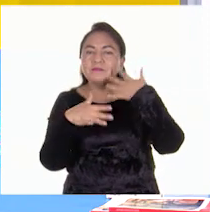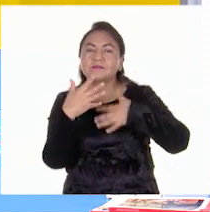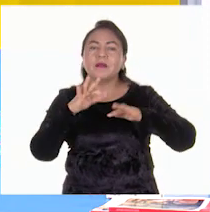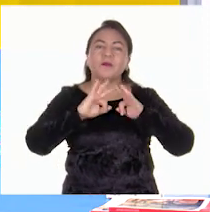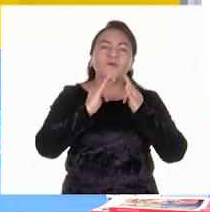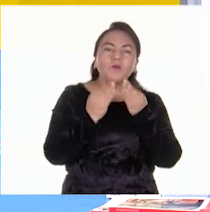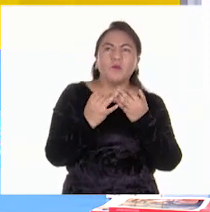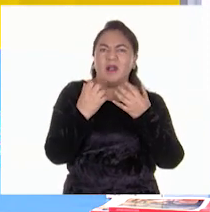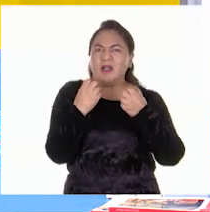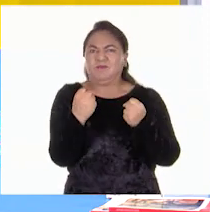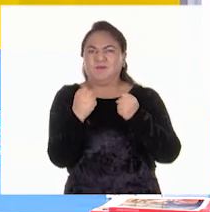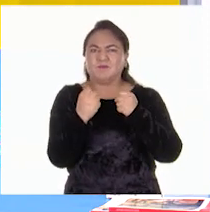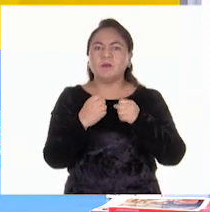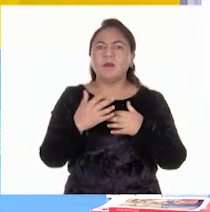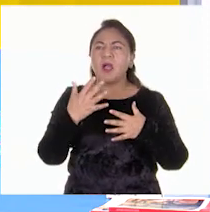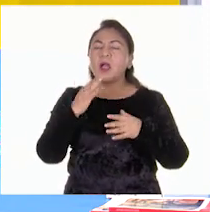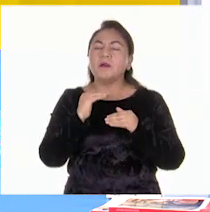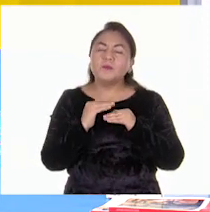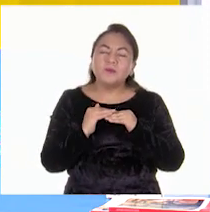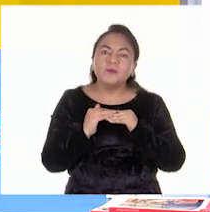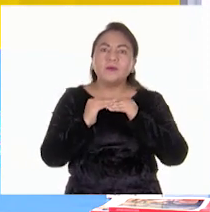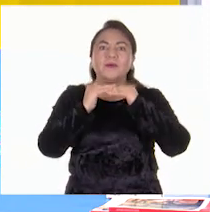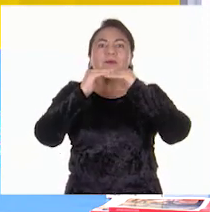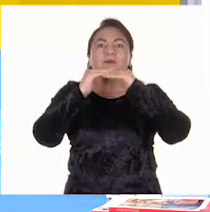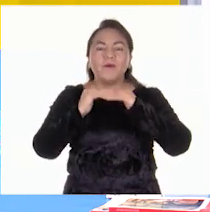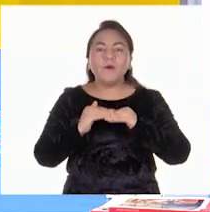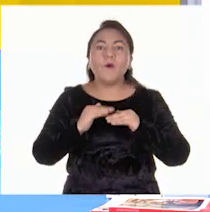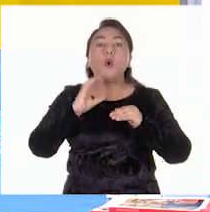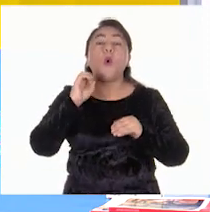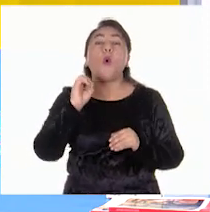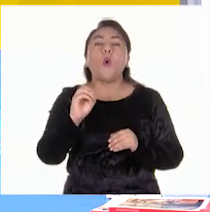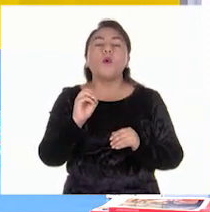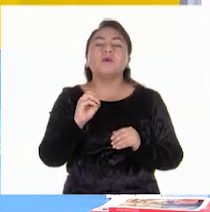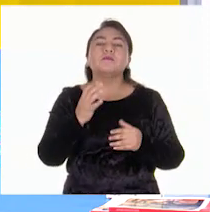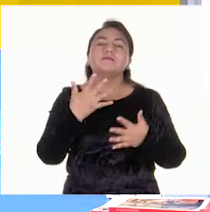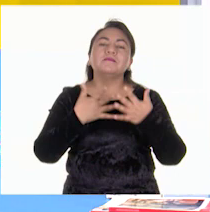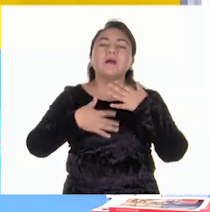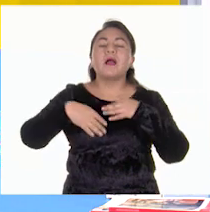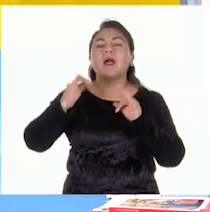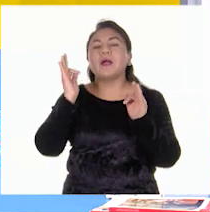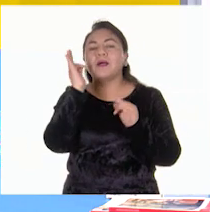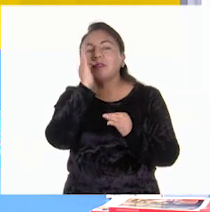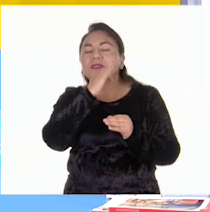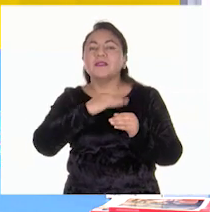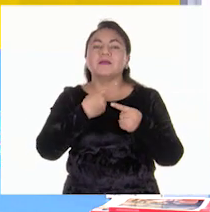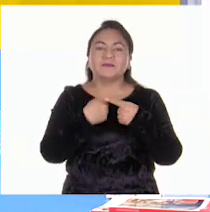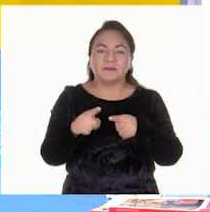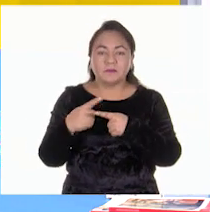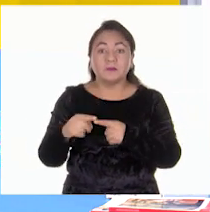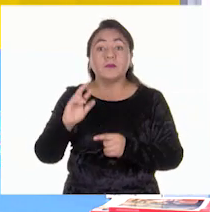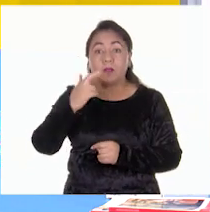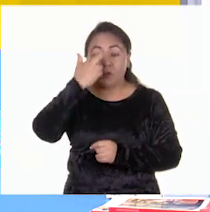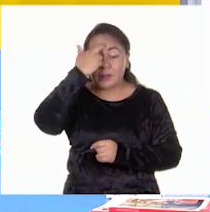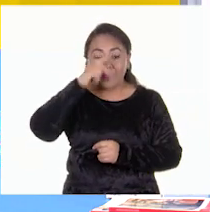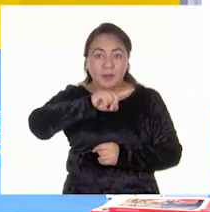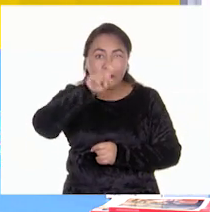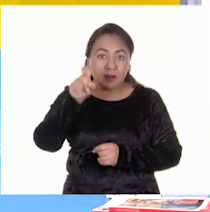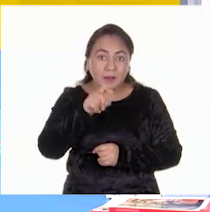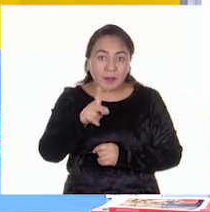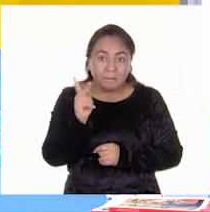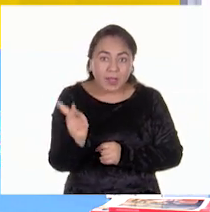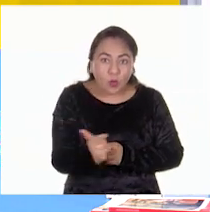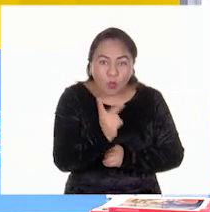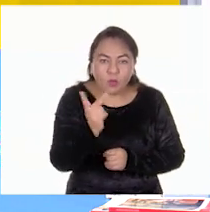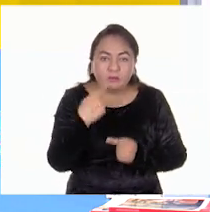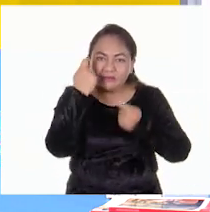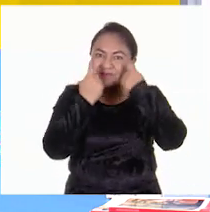las adecuaciones de volumen, tono y fluidez. Recuerden también que tanto los signos de interrogación y de